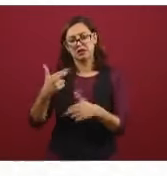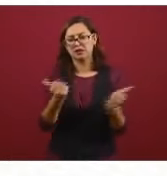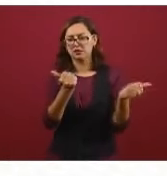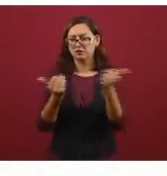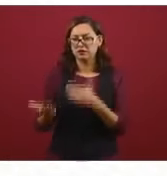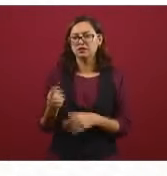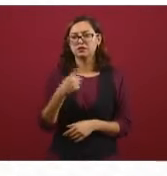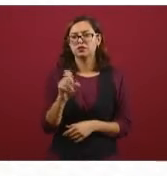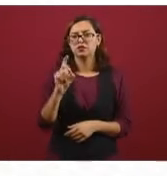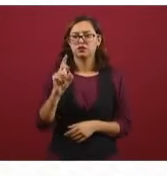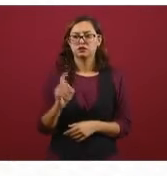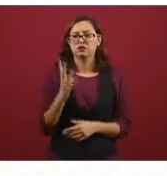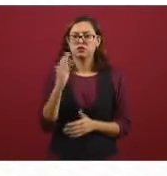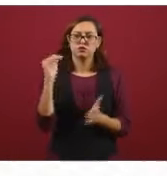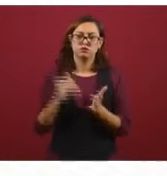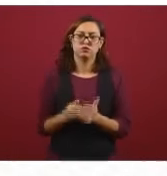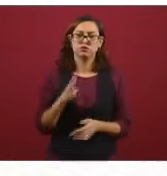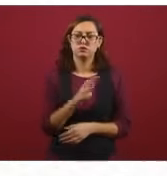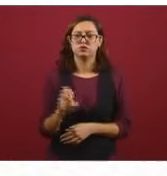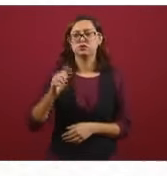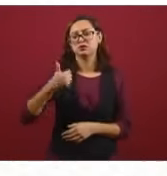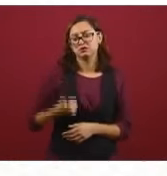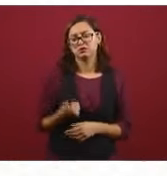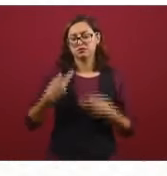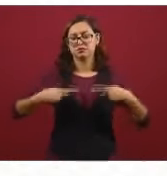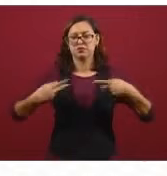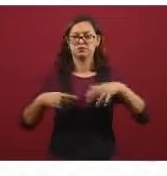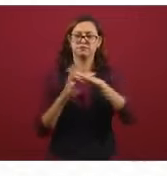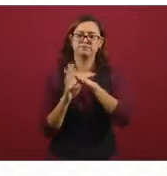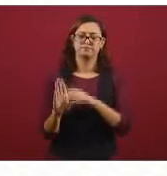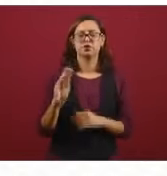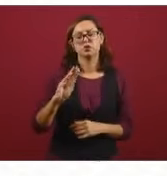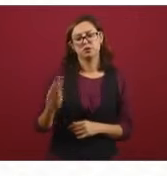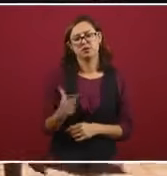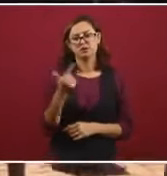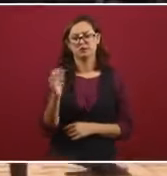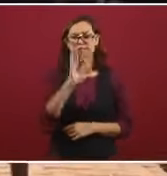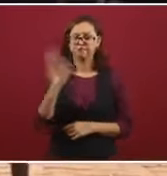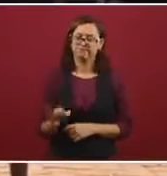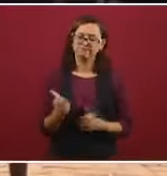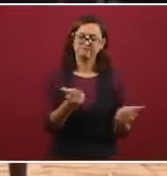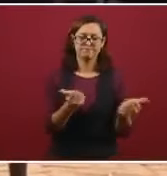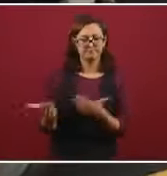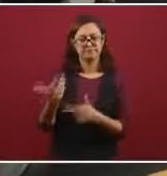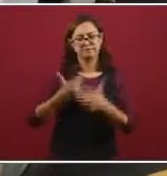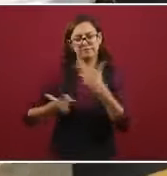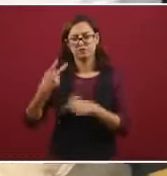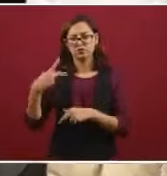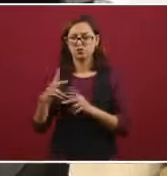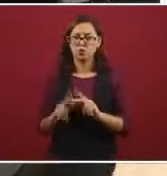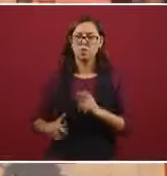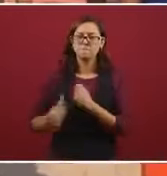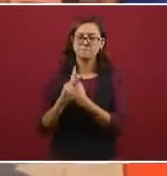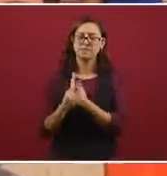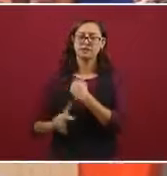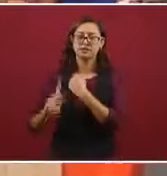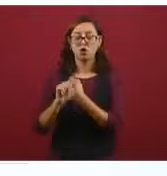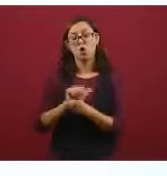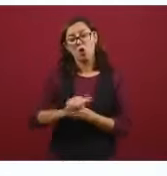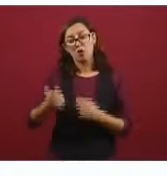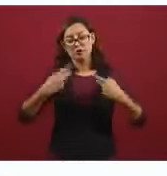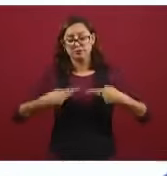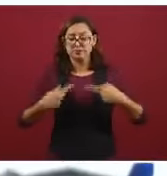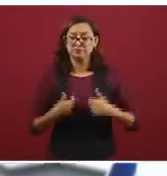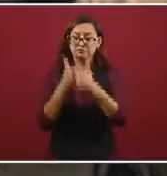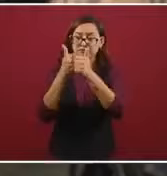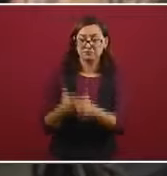a 134.406 migrantes, lo que equivale al 97%. Para alojar a las personas extranjeras que se encuentran en México y no